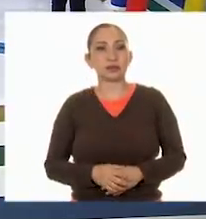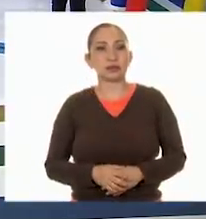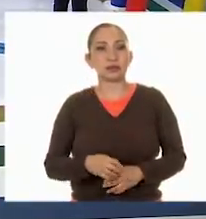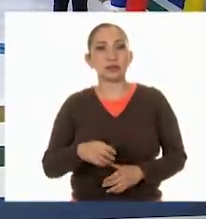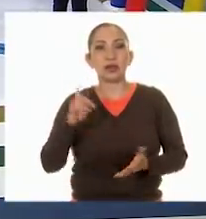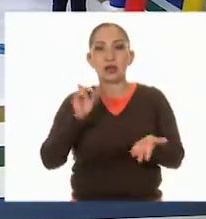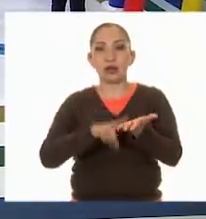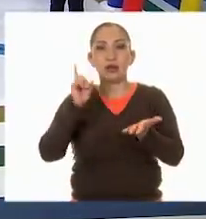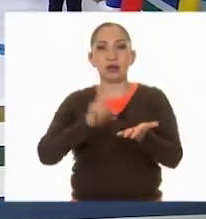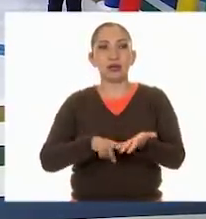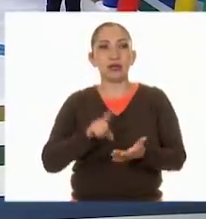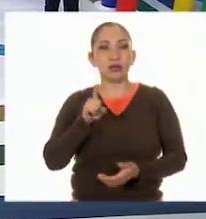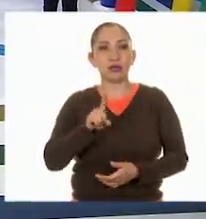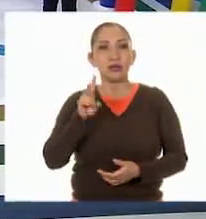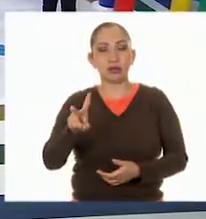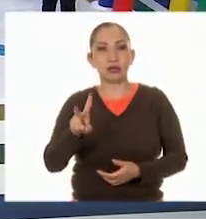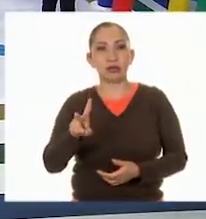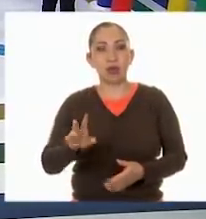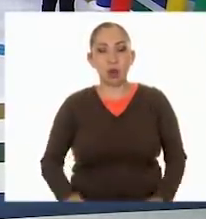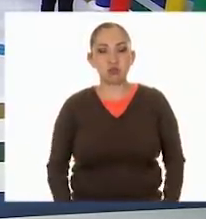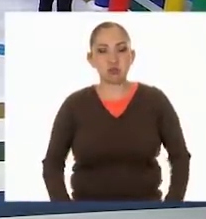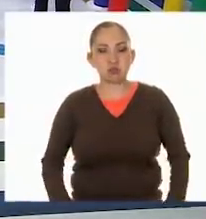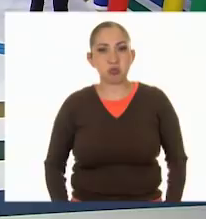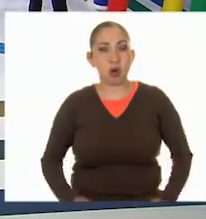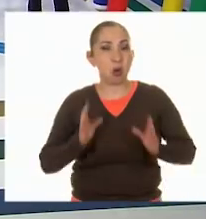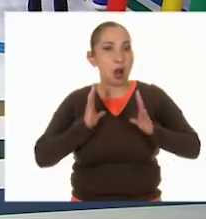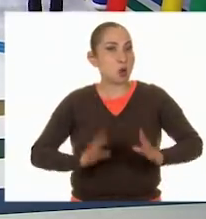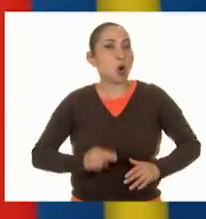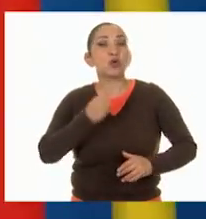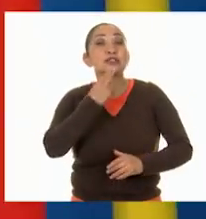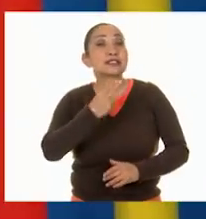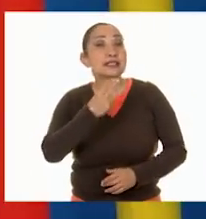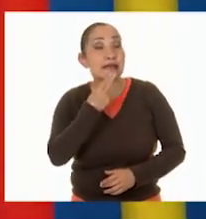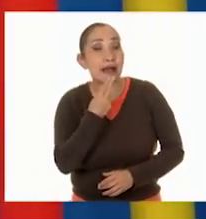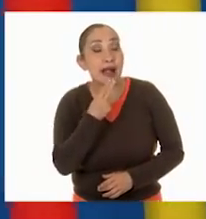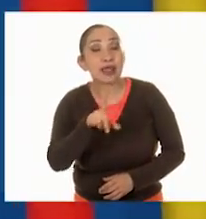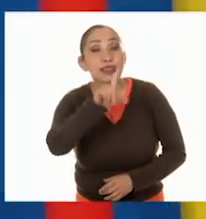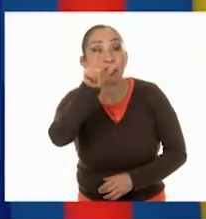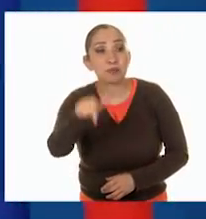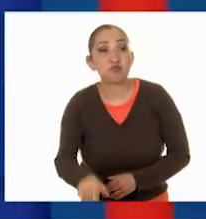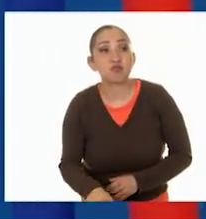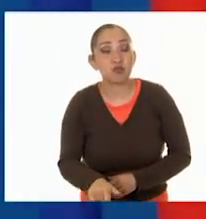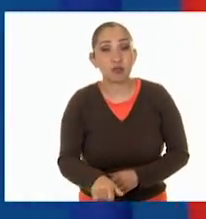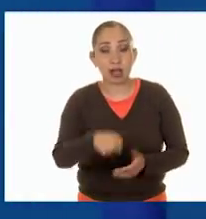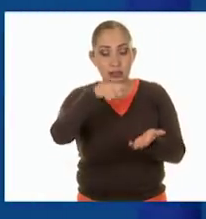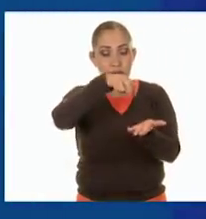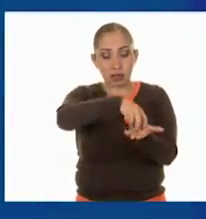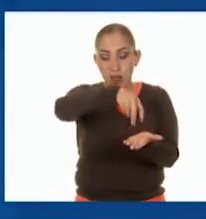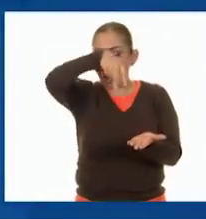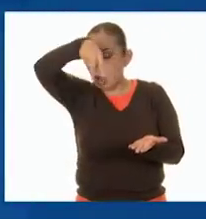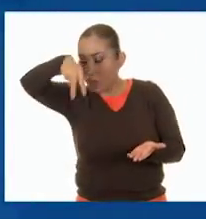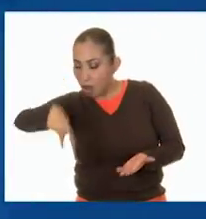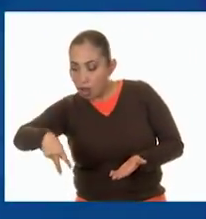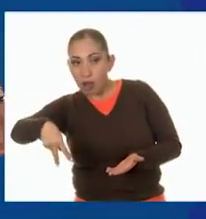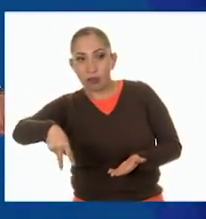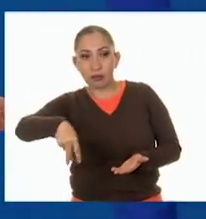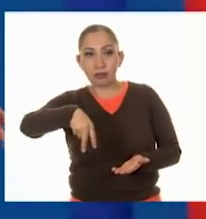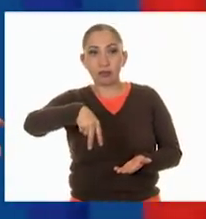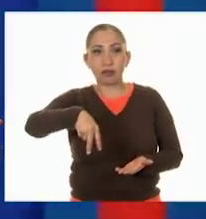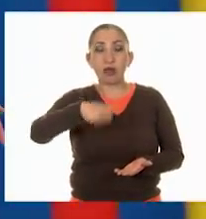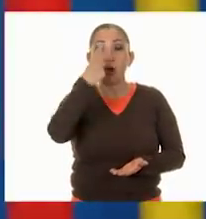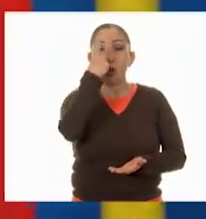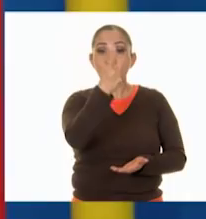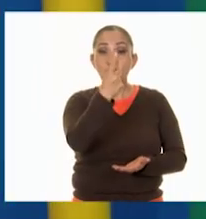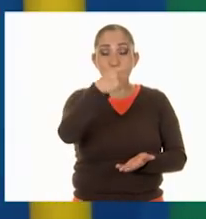corporal. Por ejemplo. Y después vas a saltar a un lado del camino con uno o